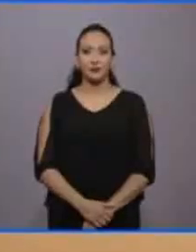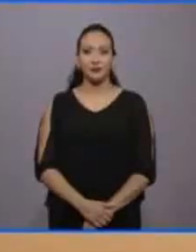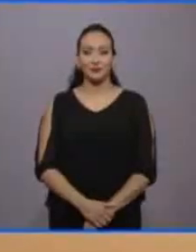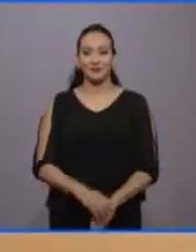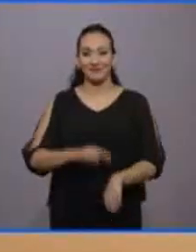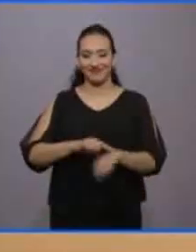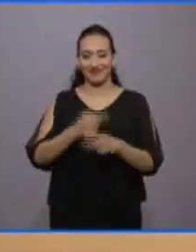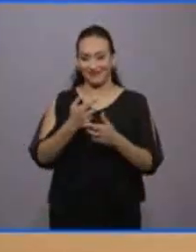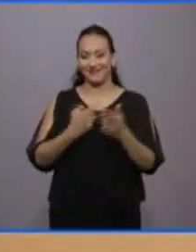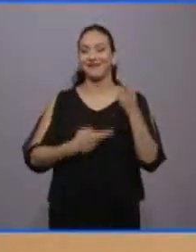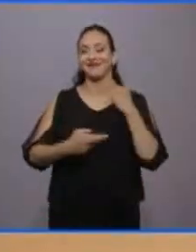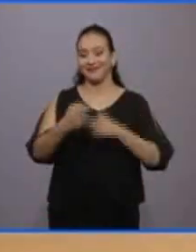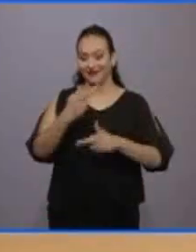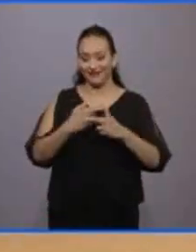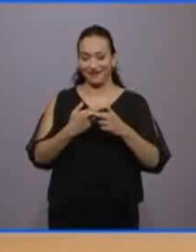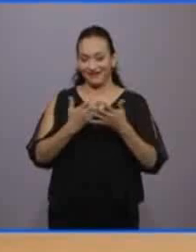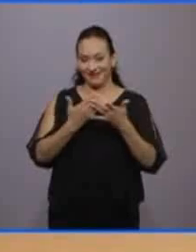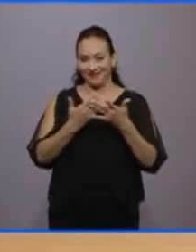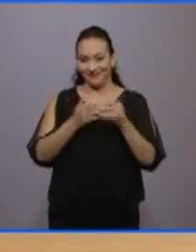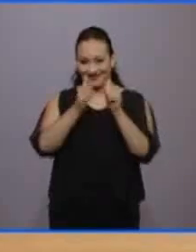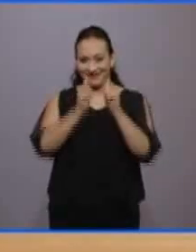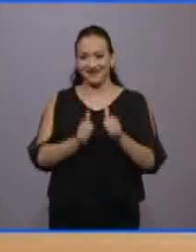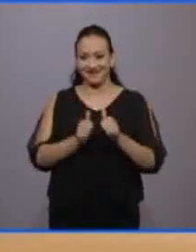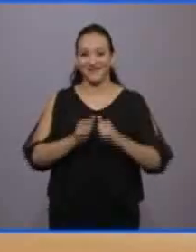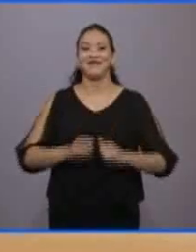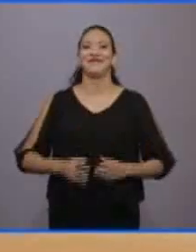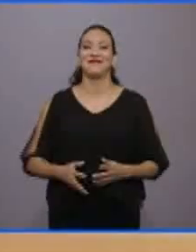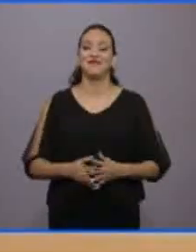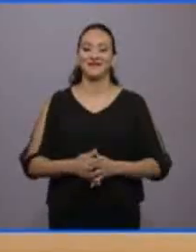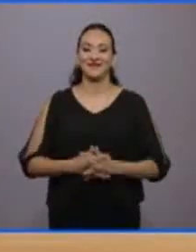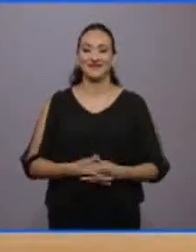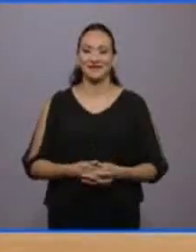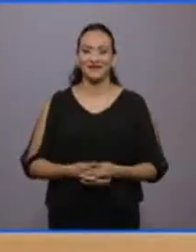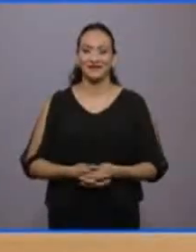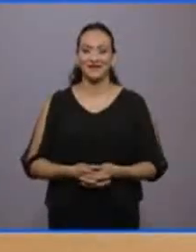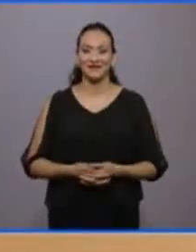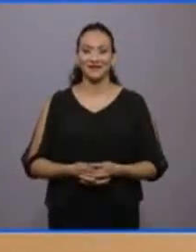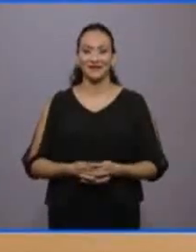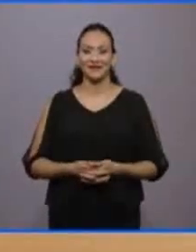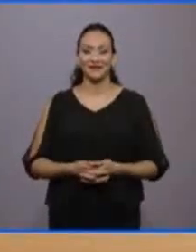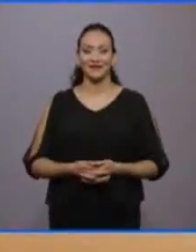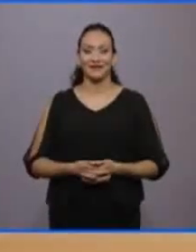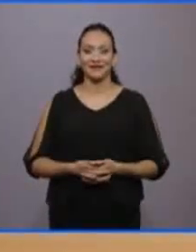Momento de otra pausa, pero regresamos con más información a corte informativo.